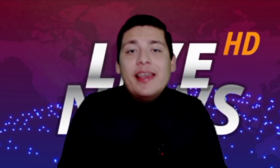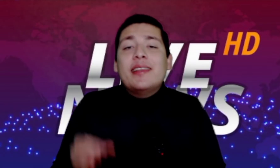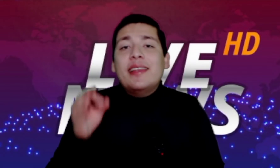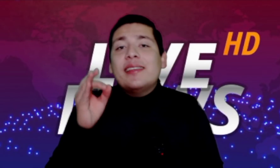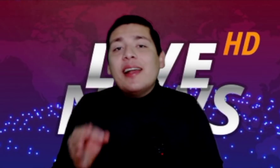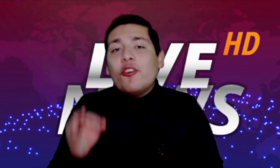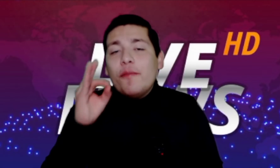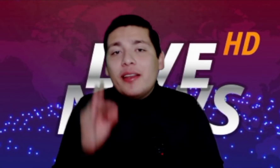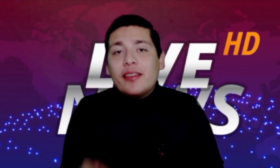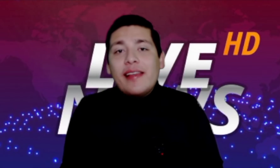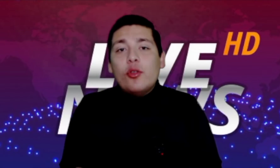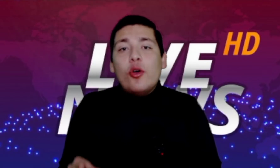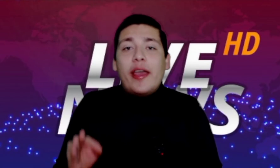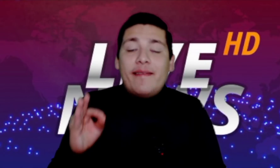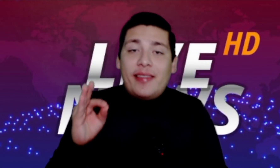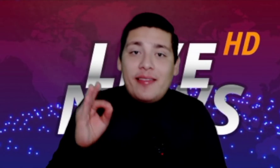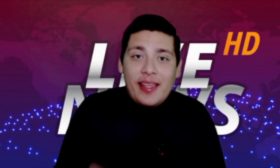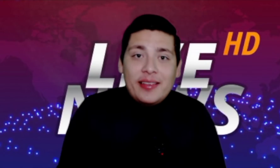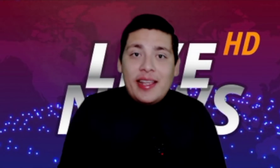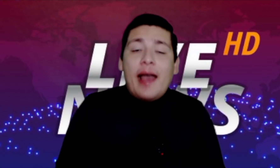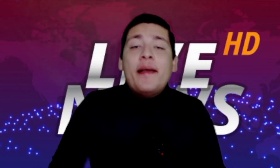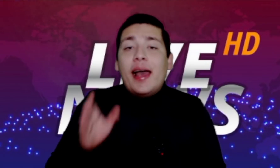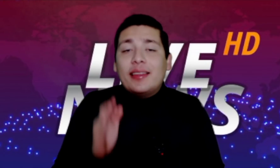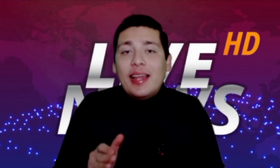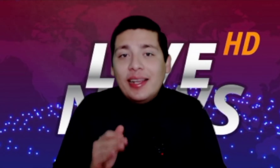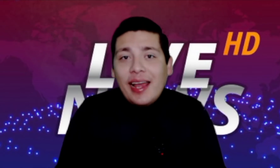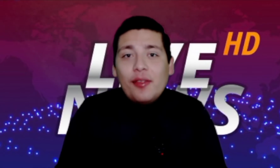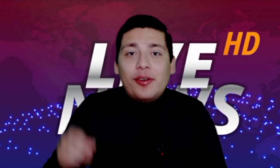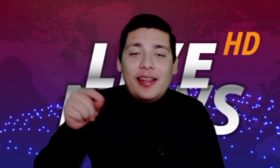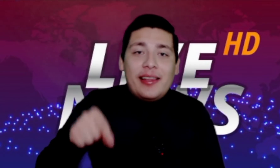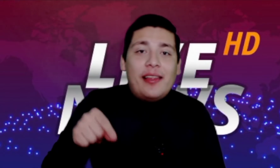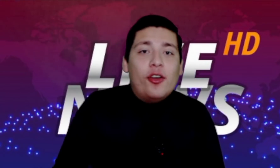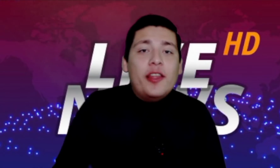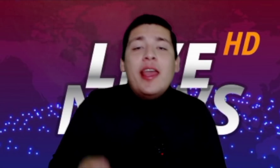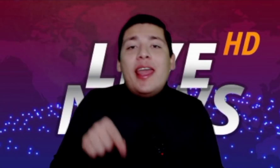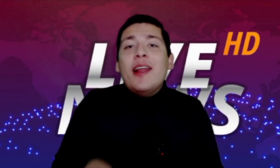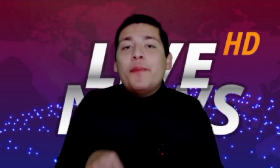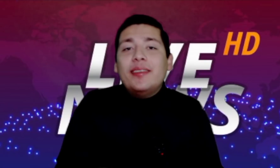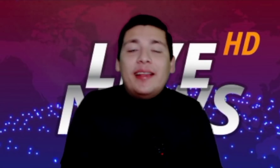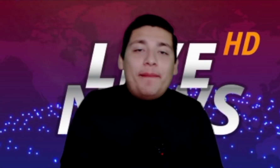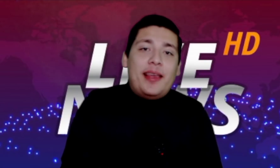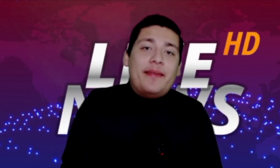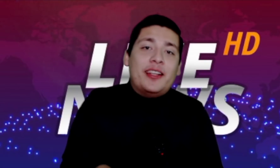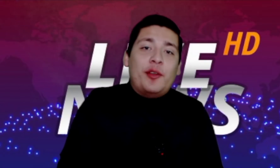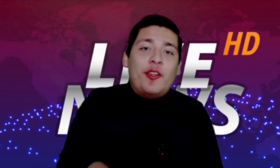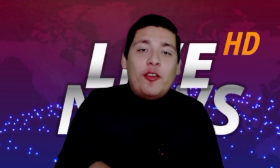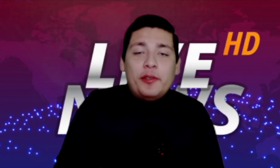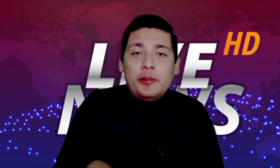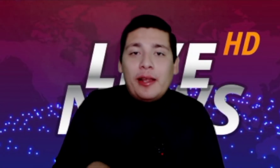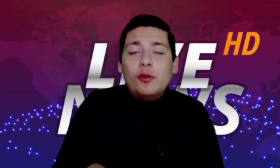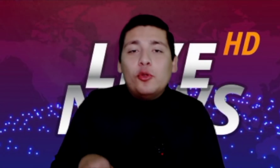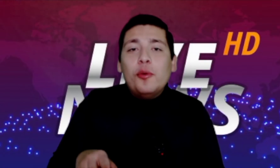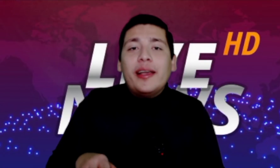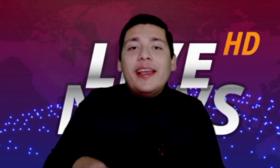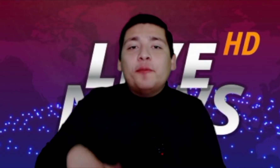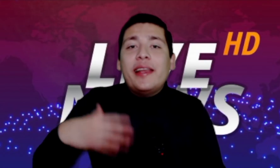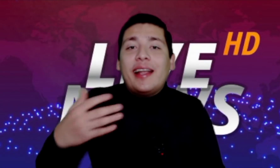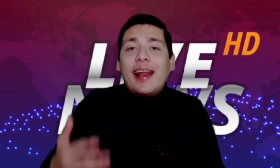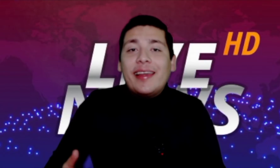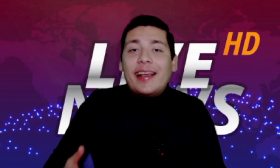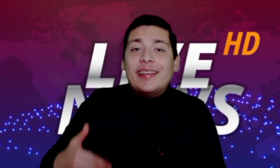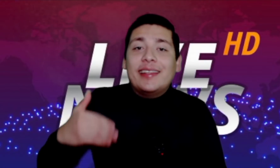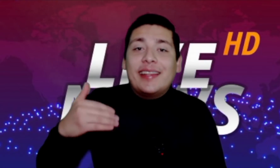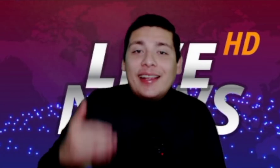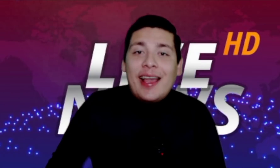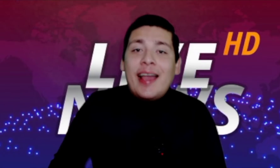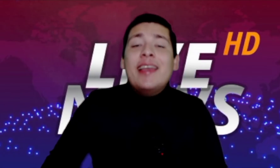presidente se está convirtiendo en tendencia, a tal grado que el día de hoy el presidente Andrés Manuel López Obrador tuvo que explicar